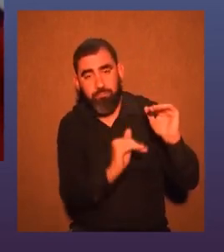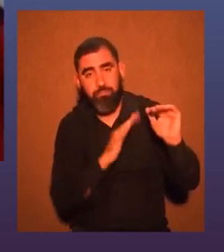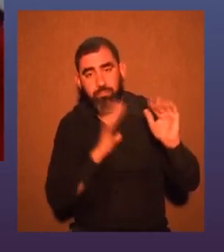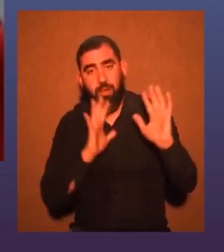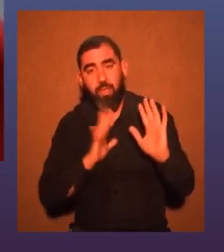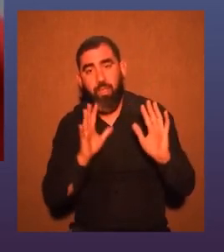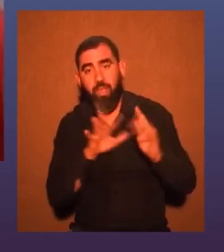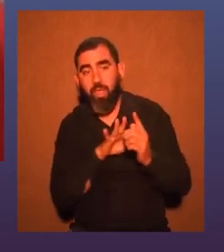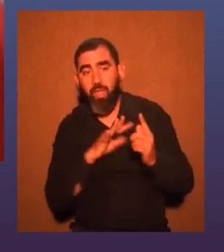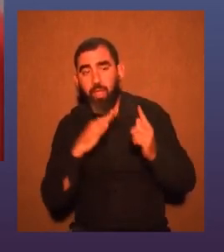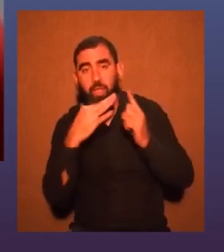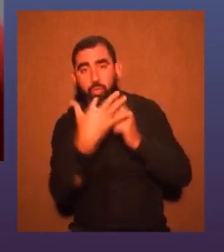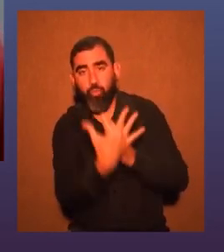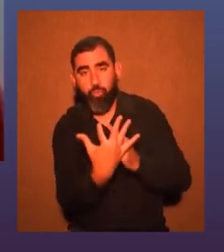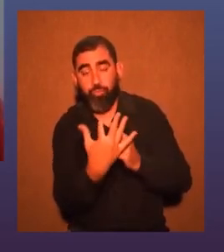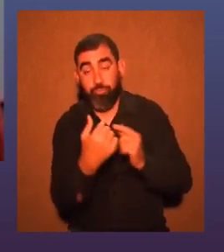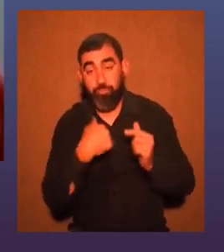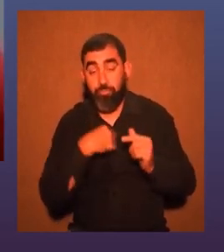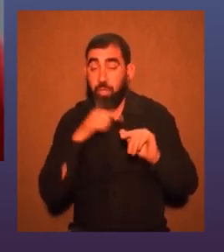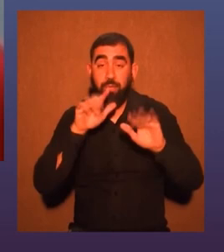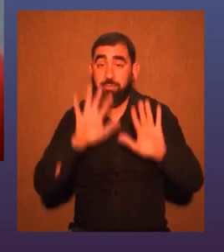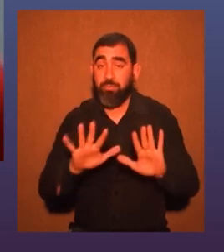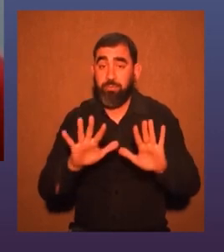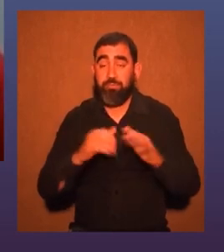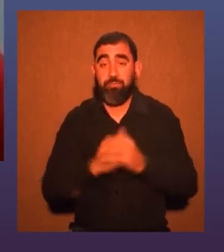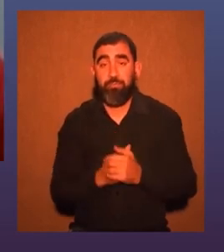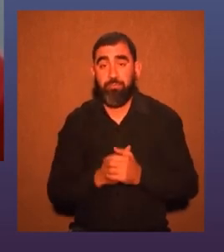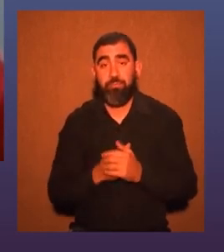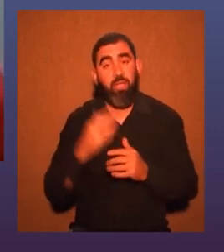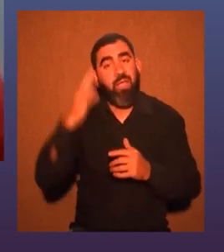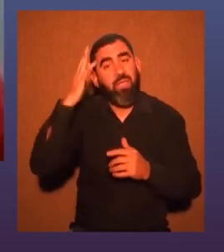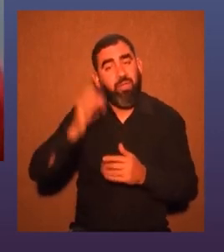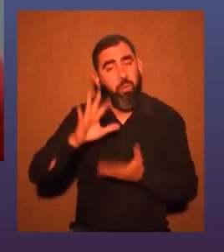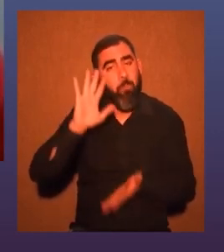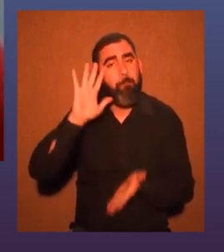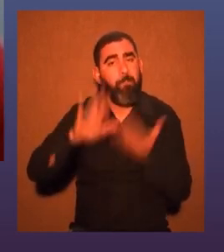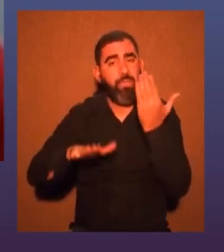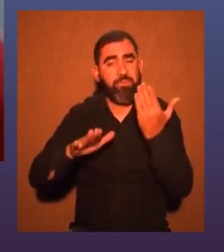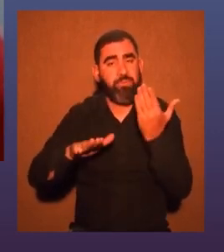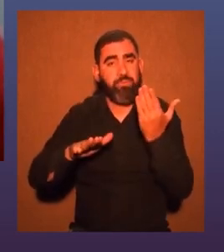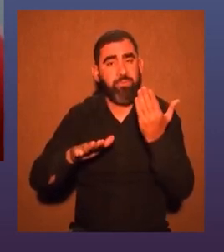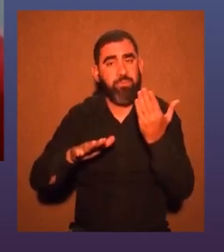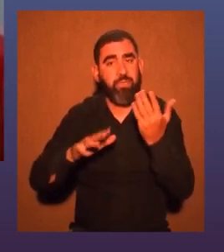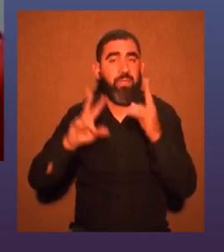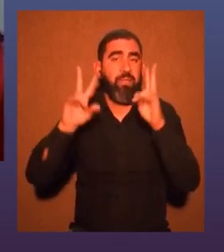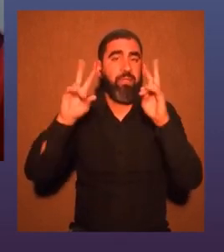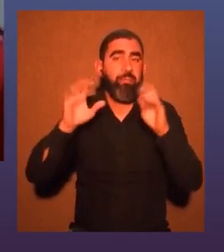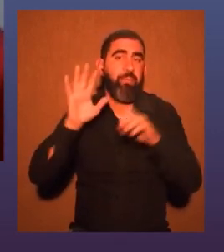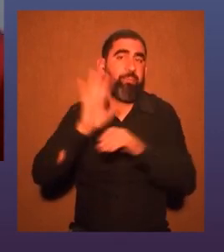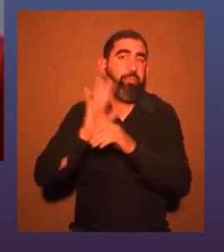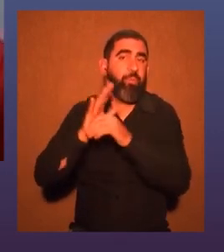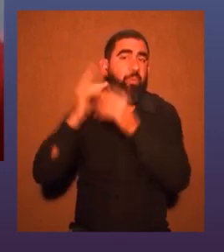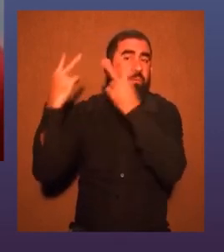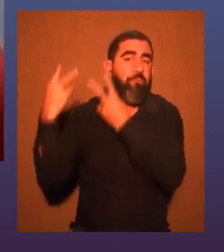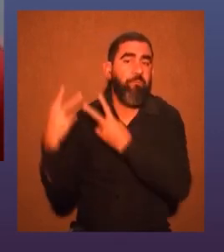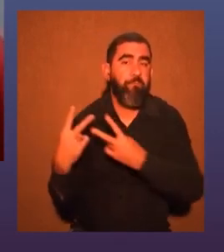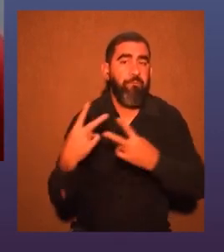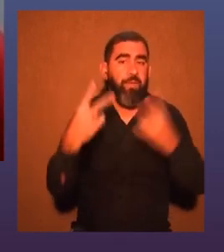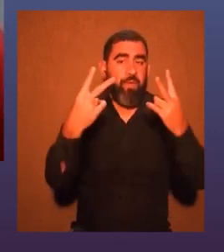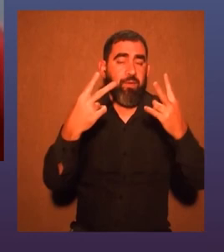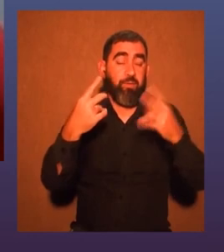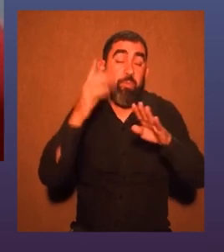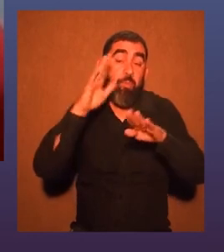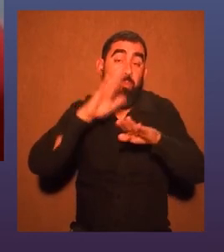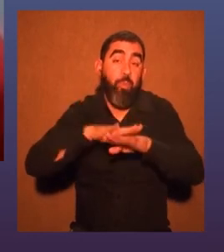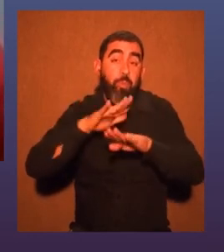está. Sí, es eso. Yo creo que es más el viaje. El viaje es lo que después en un